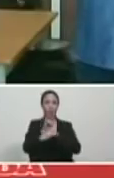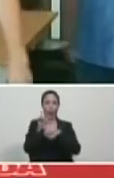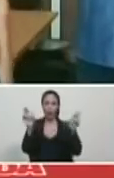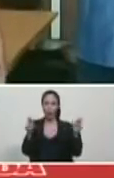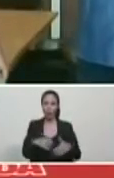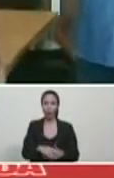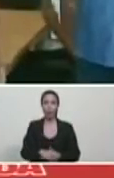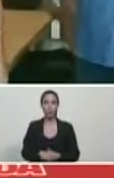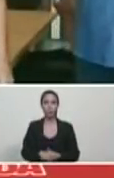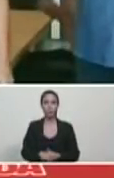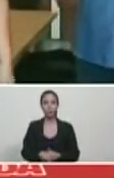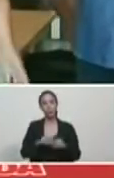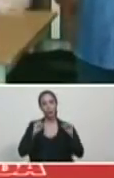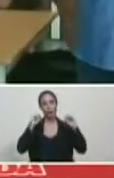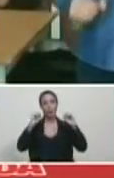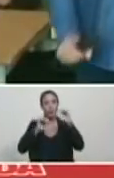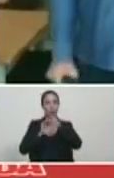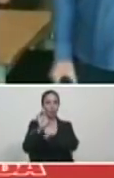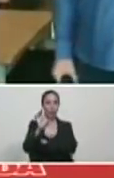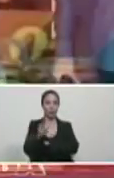nunca. ¡Que viva la patria!